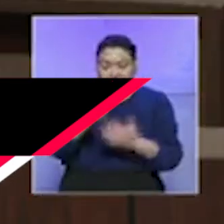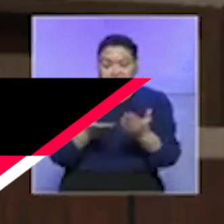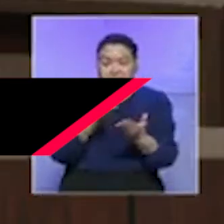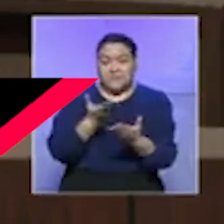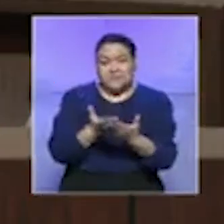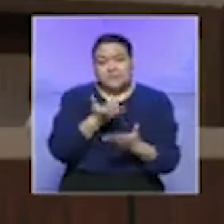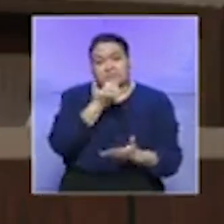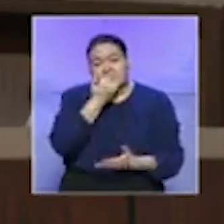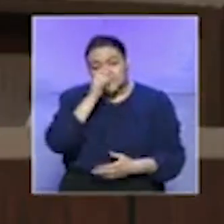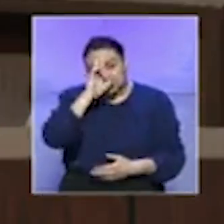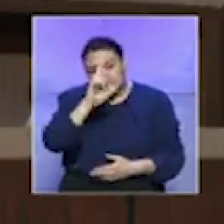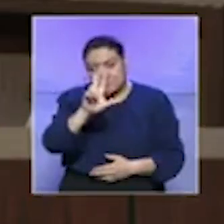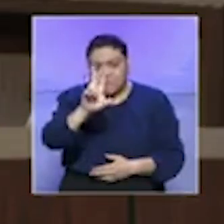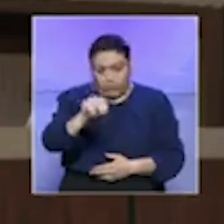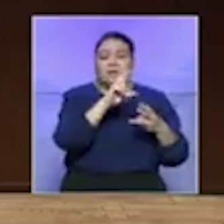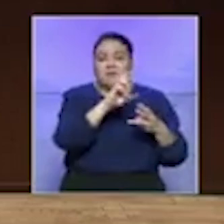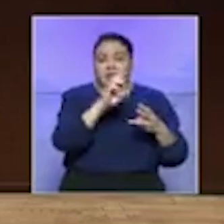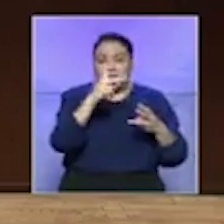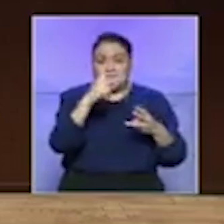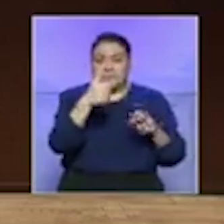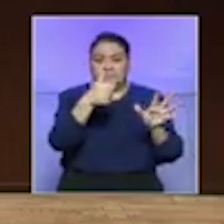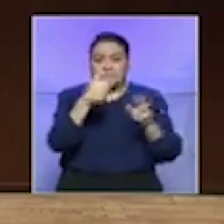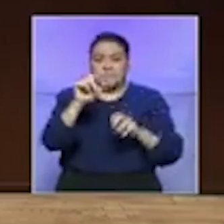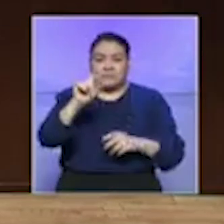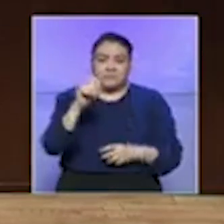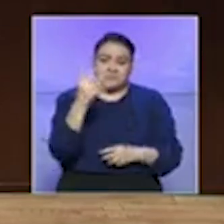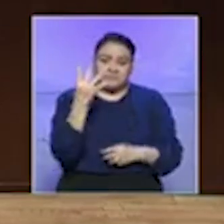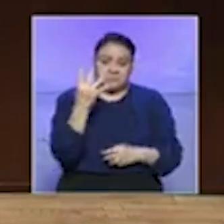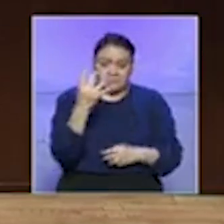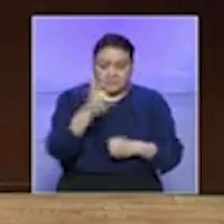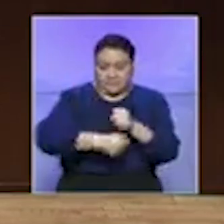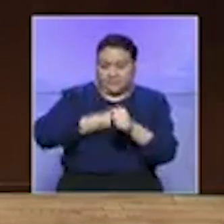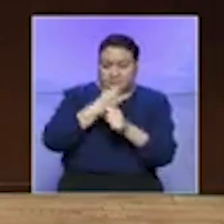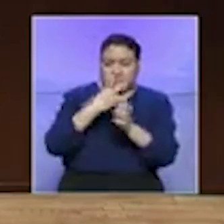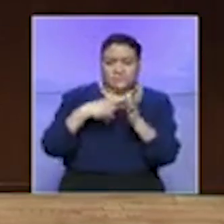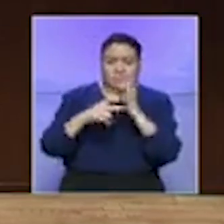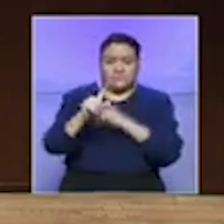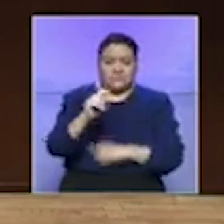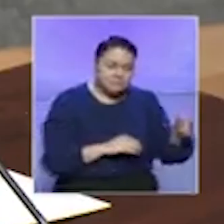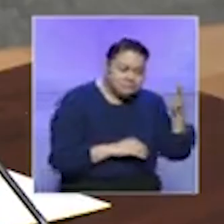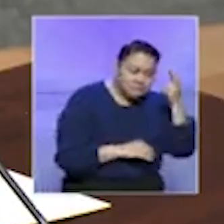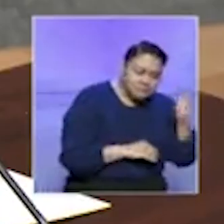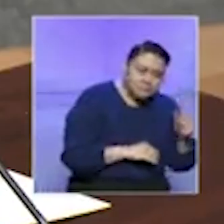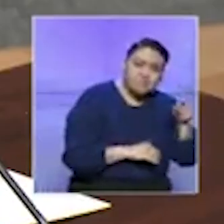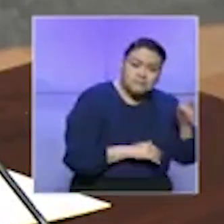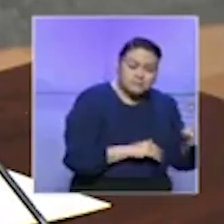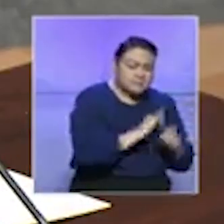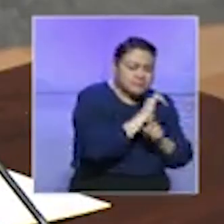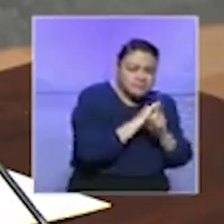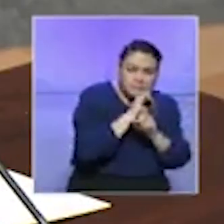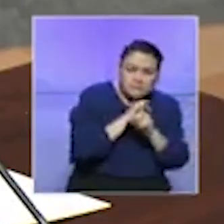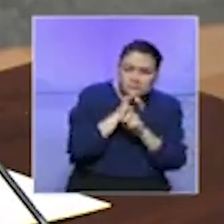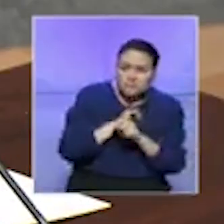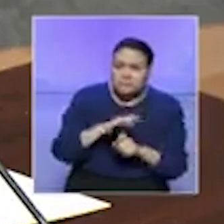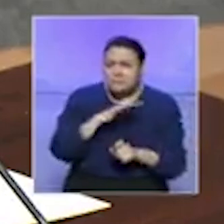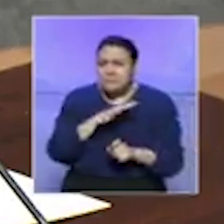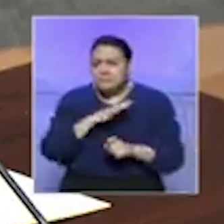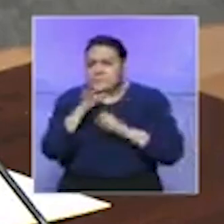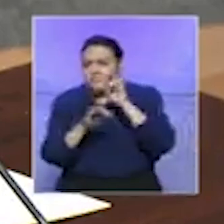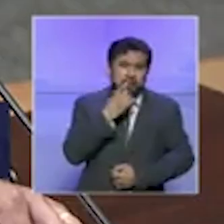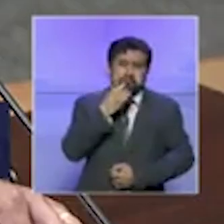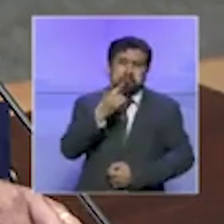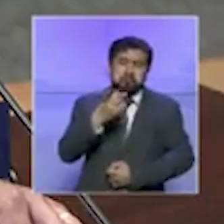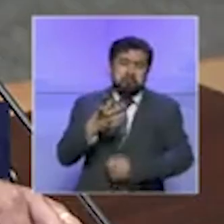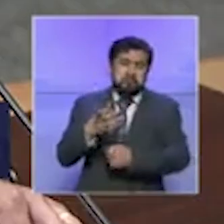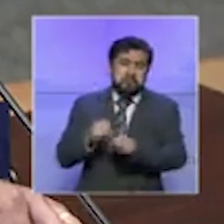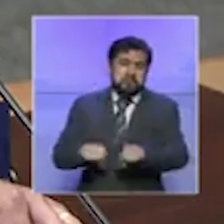juicios de inconformidad, en tanto que Movimiento Ciudadano 43 y el PAN 1. El tribunal tiene hasta el 31 de agosto para resolver